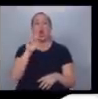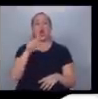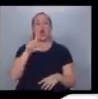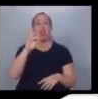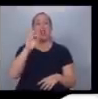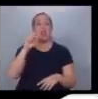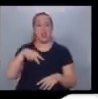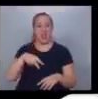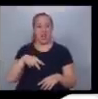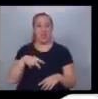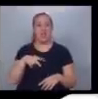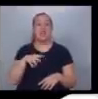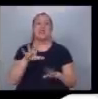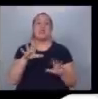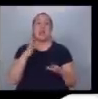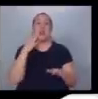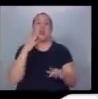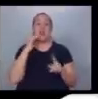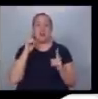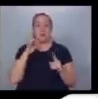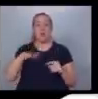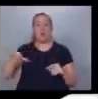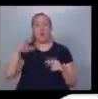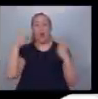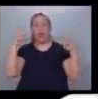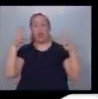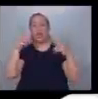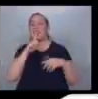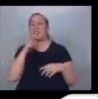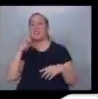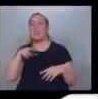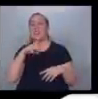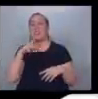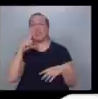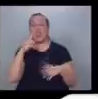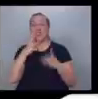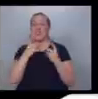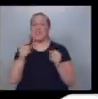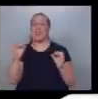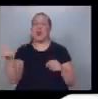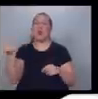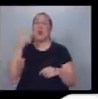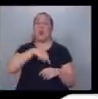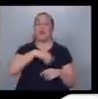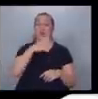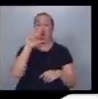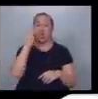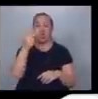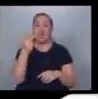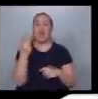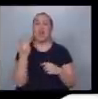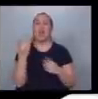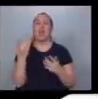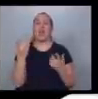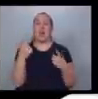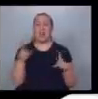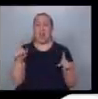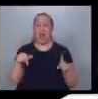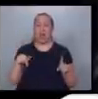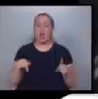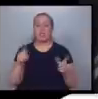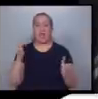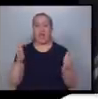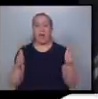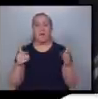que había pasado la tarde en ese complejo turístico de Tanti y volvían al hotel en Carlos Paz. Ahora, es raro que en esta época